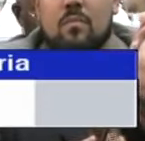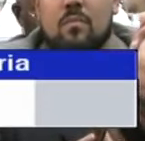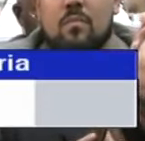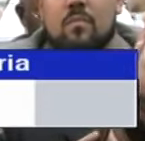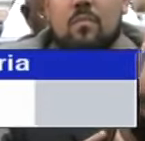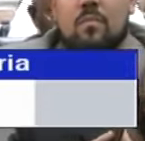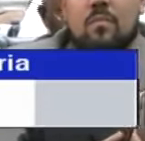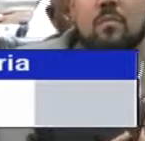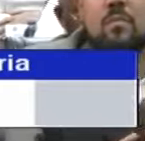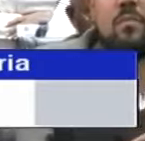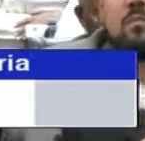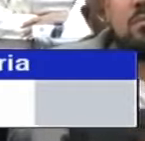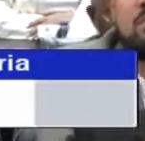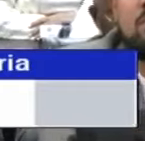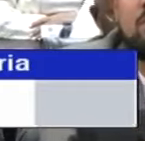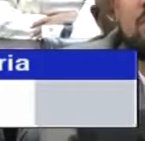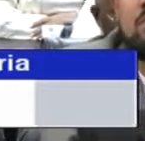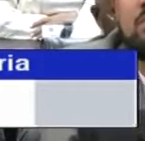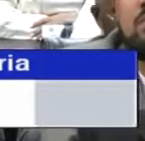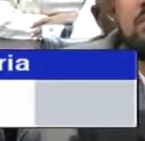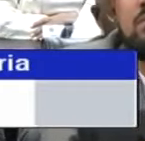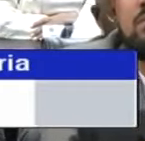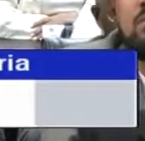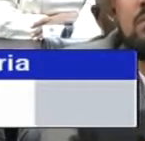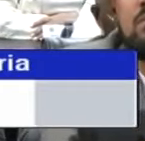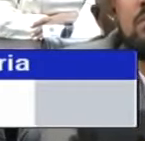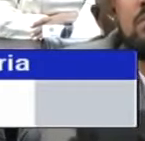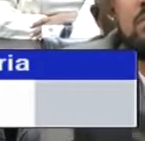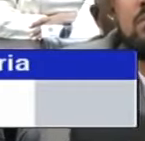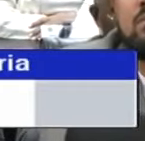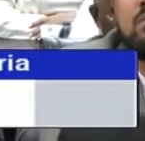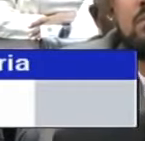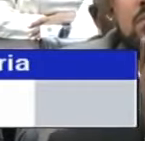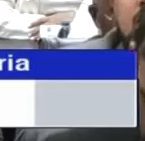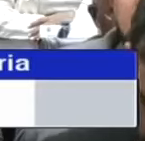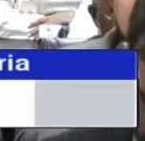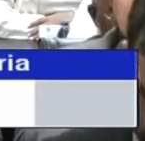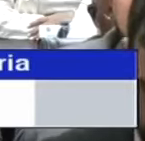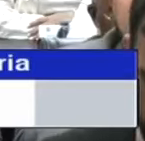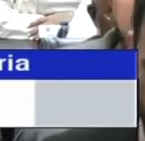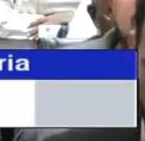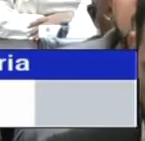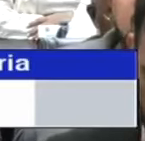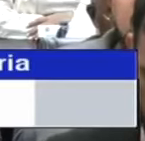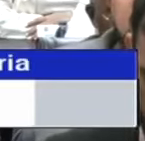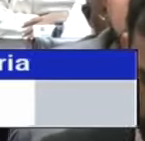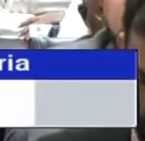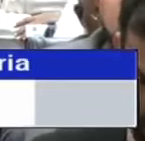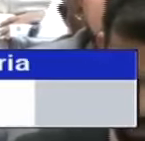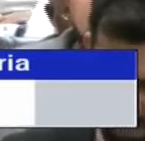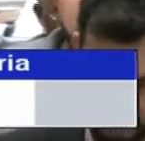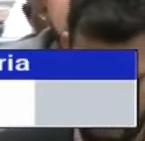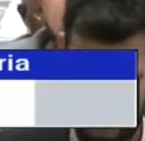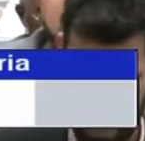Discapacidad, establecido de manera unánime en este Parlamento el 15 de marzo del